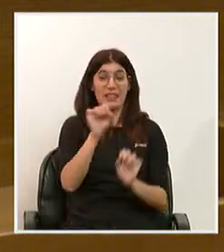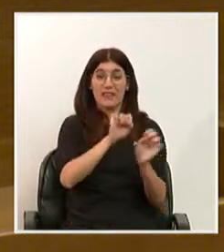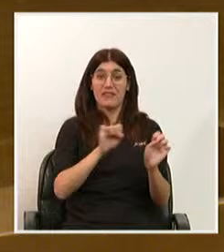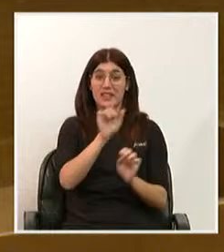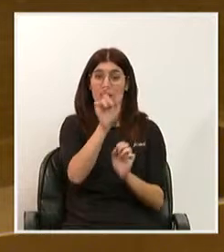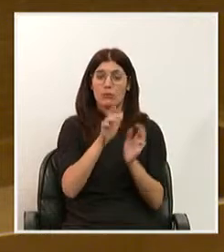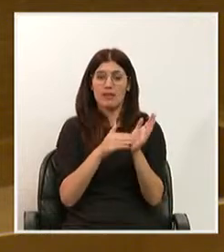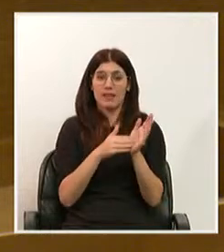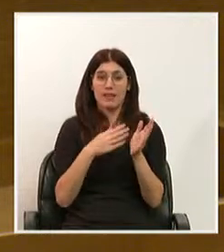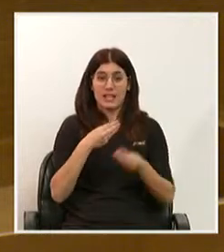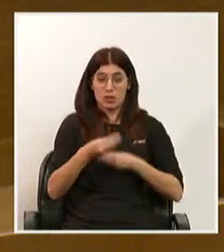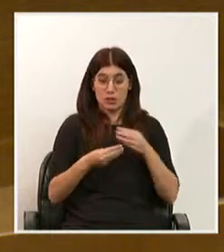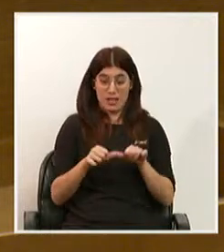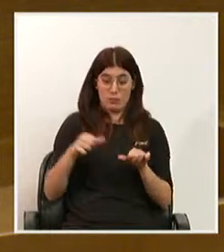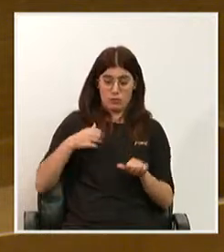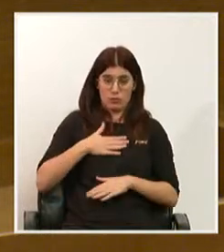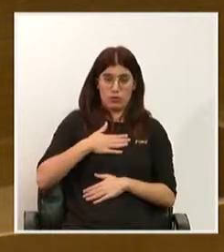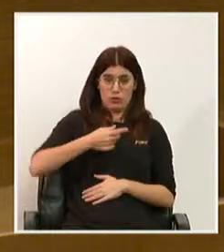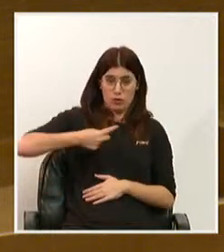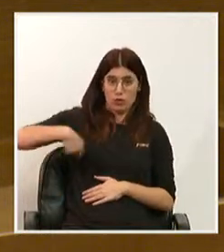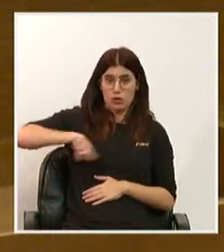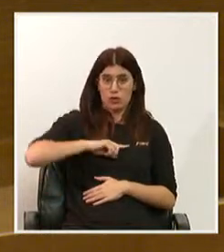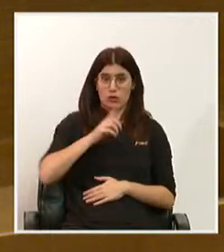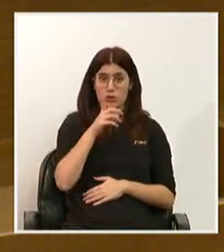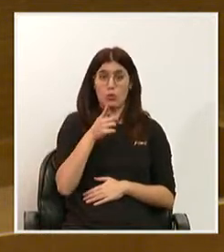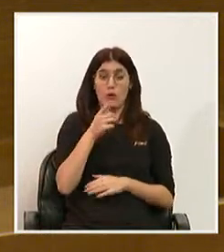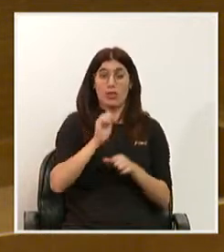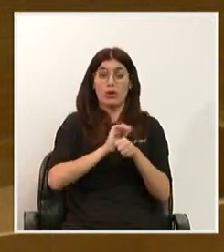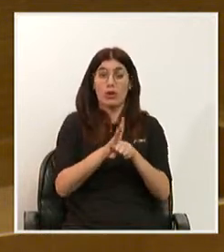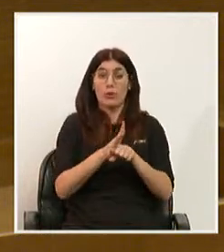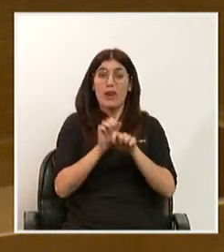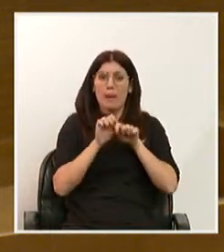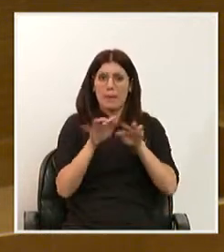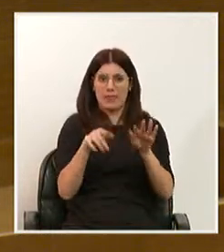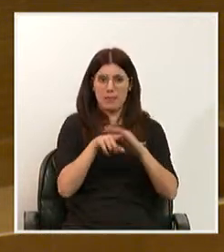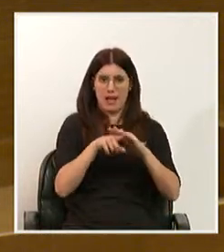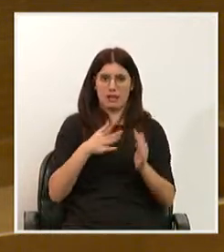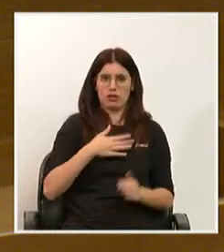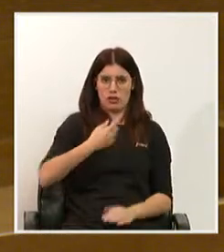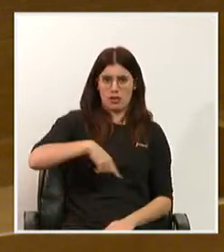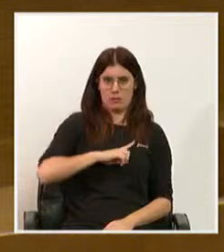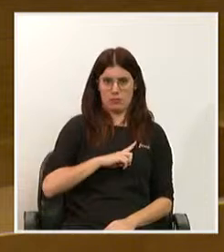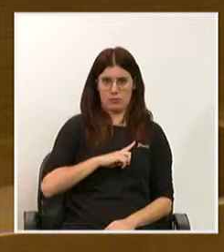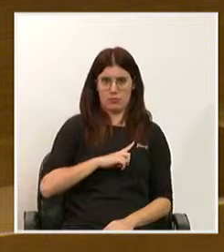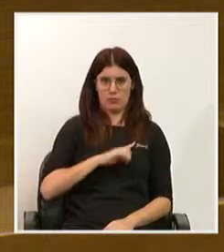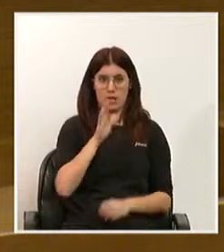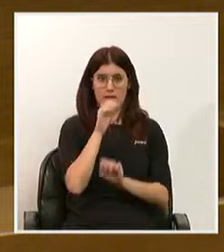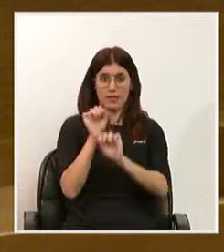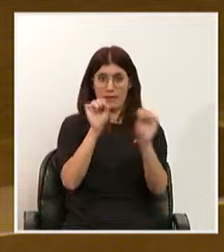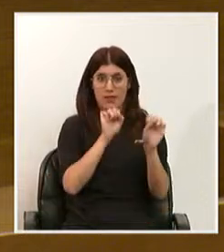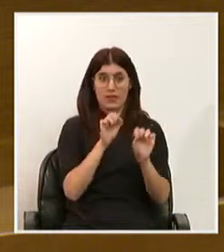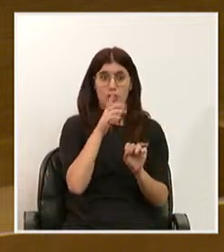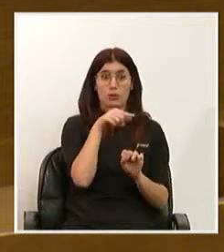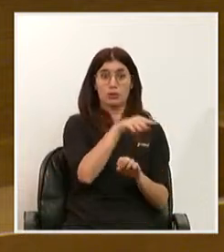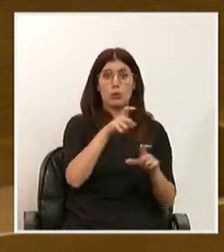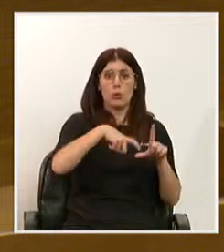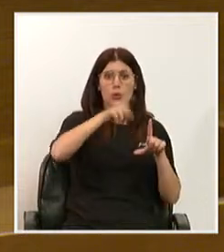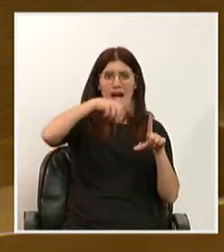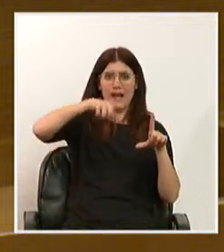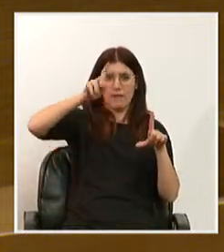es el quees cuar una pandemia defensar esab una gráfica